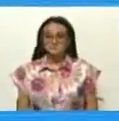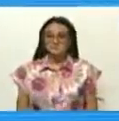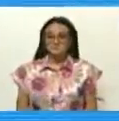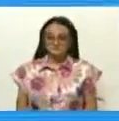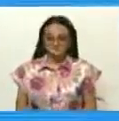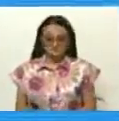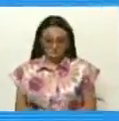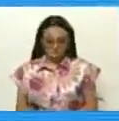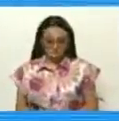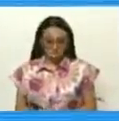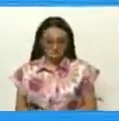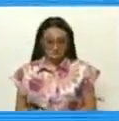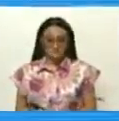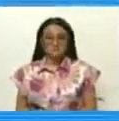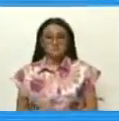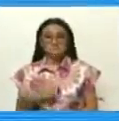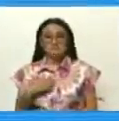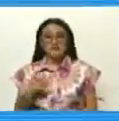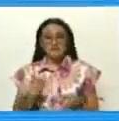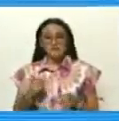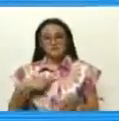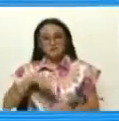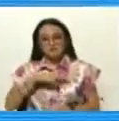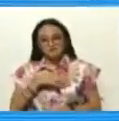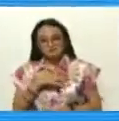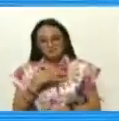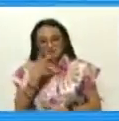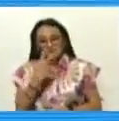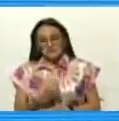A nosotros a veces nos da tristeza, te lo juro.